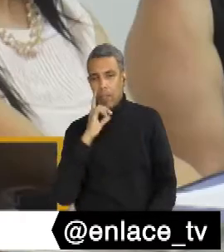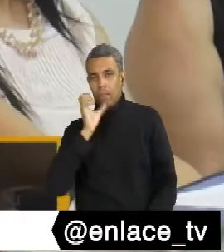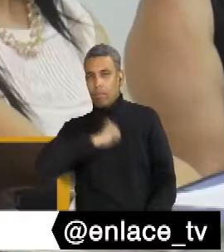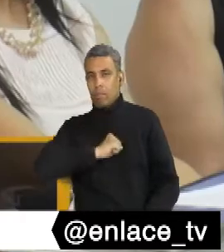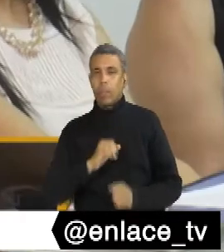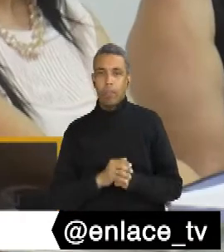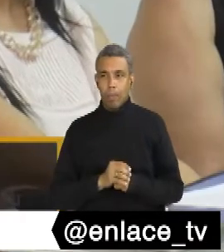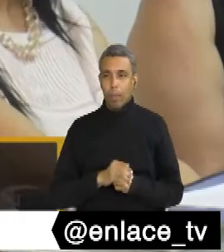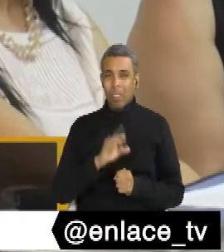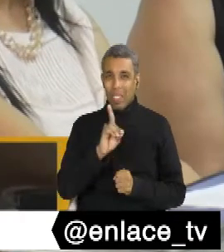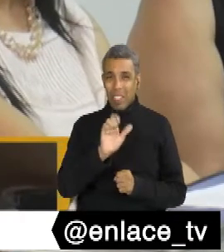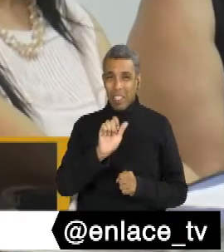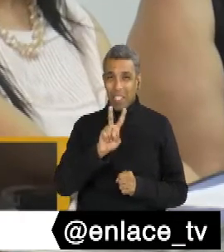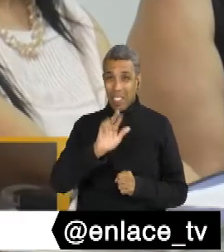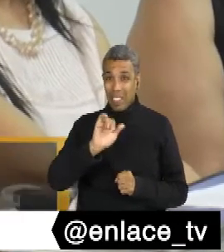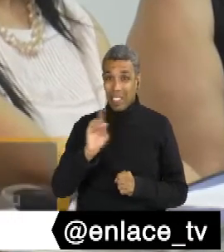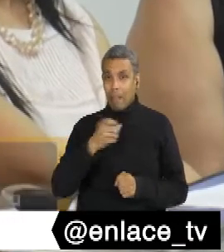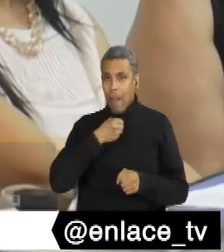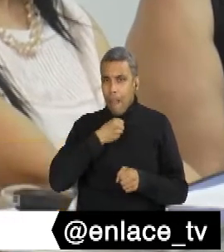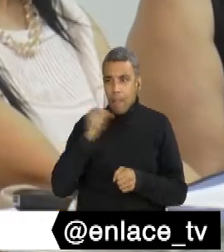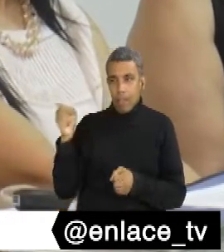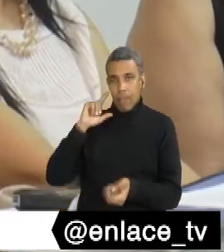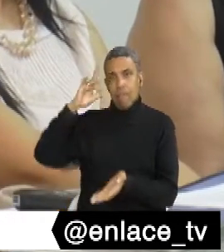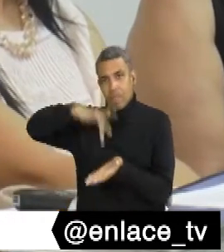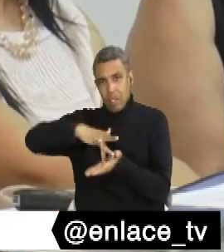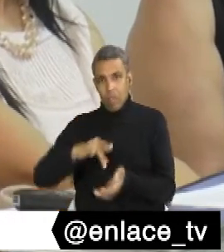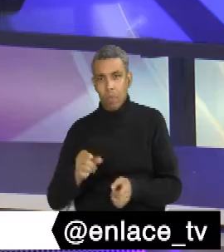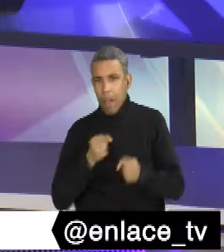este miércoles en la sede principal de la USO en Barranca Bermeja.